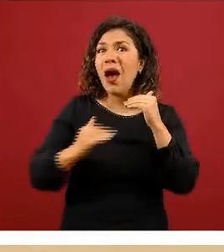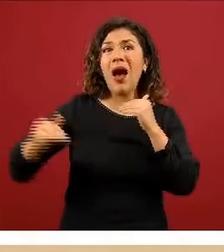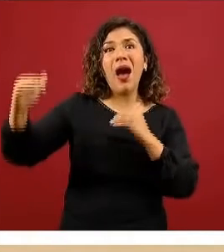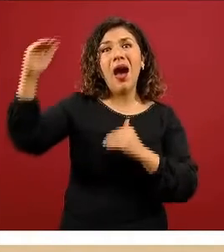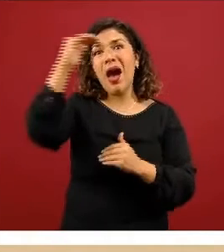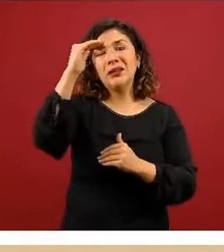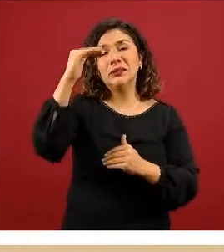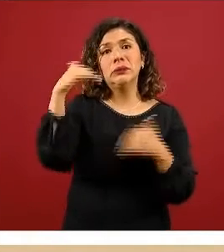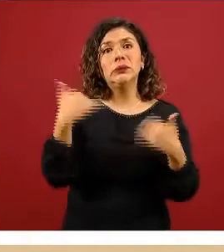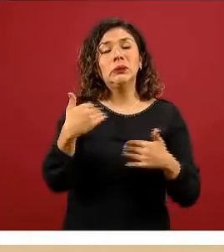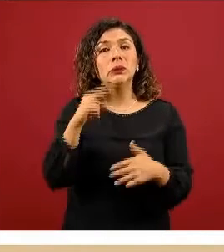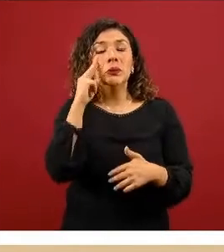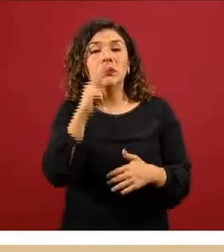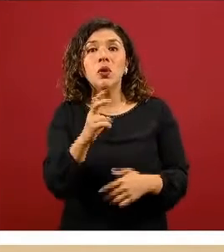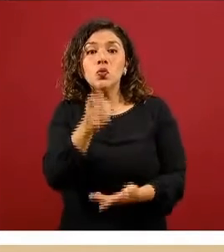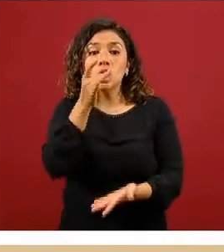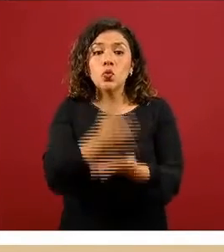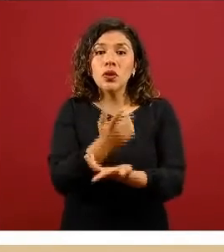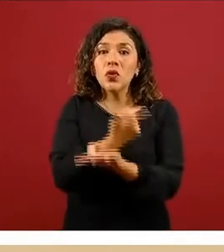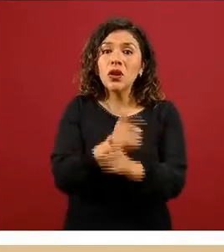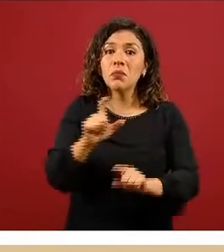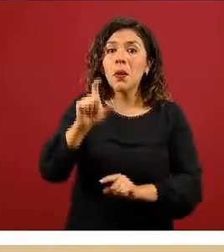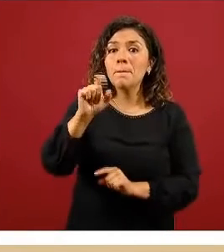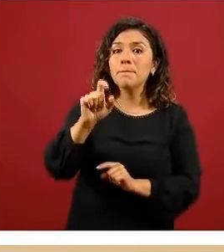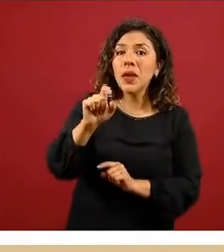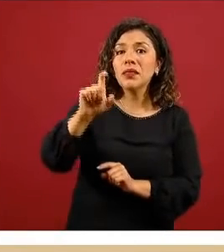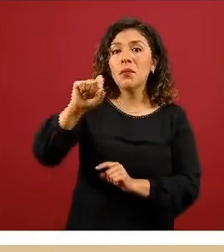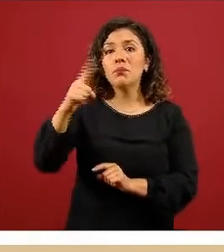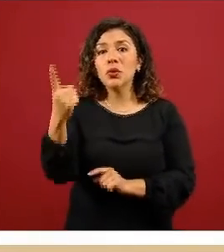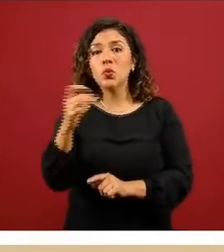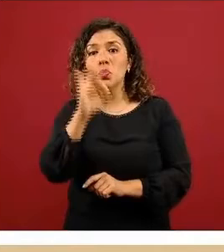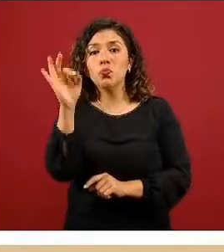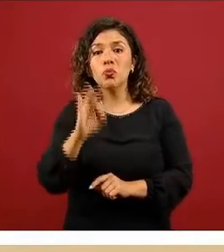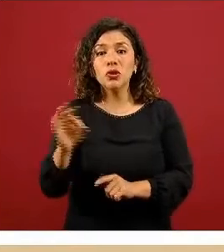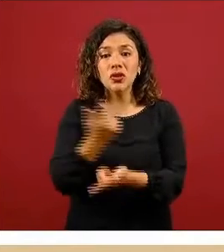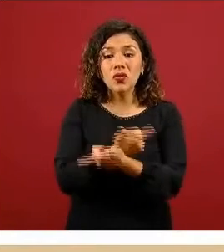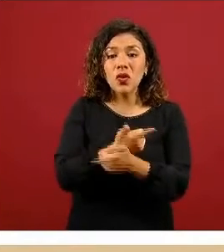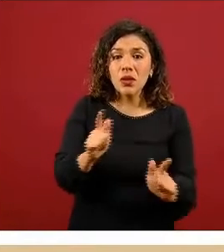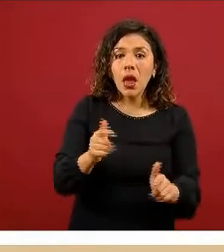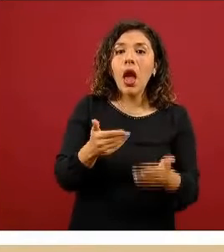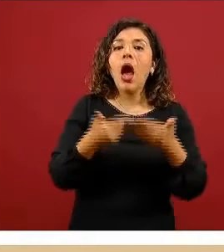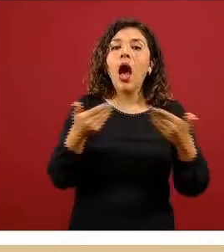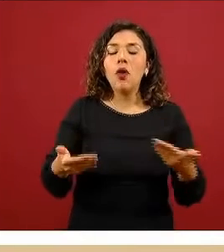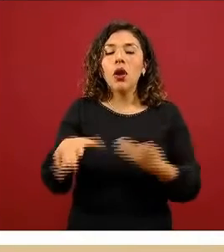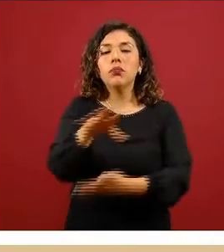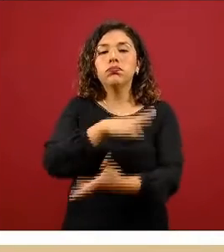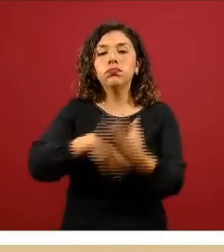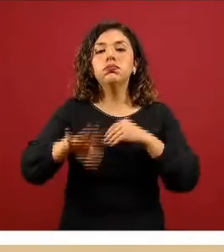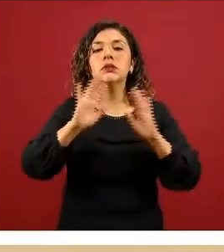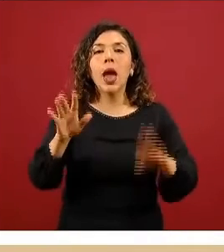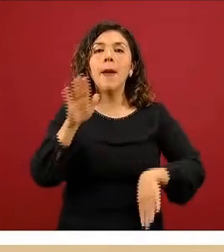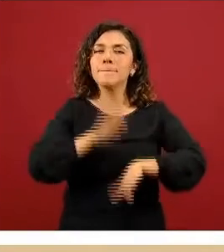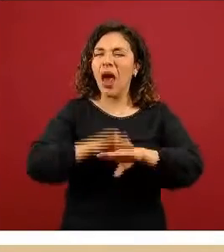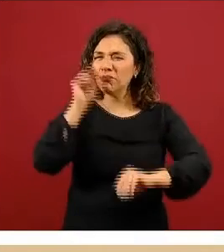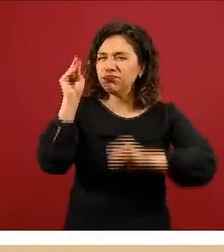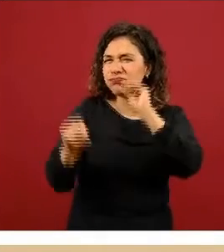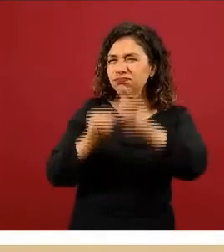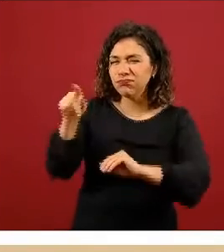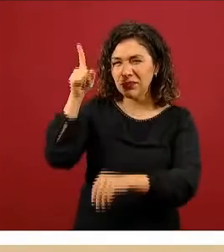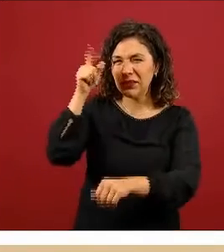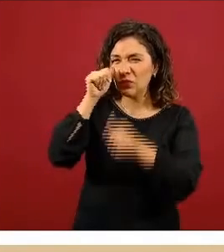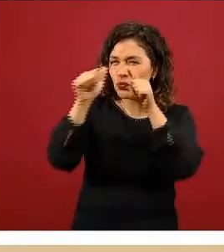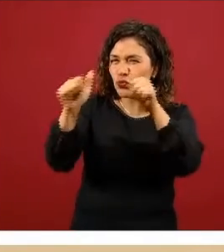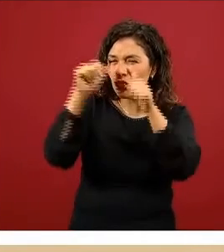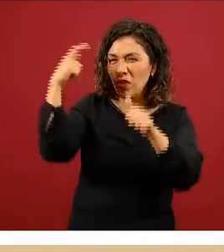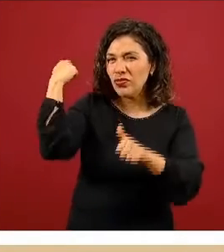importante, que nos dejaba tan solo 20 o 21% de disponibilidad, ya logramos expandir la capacidad,